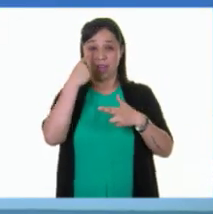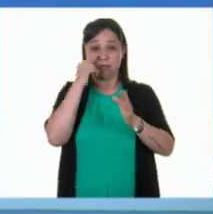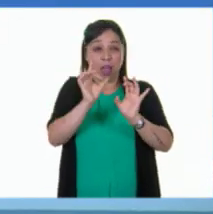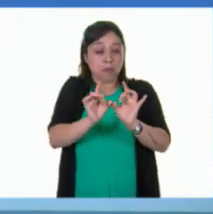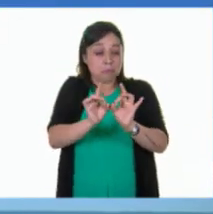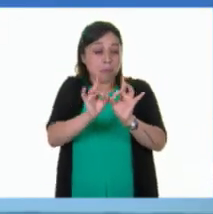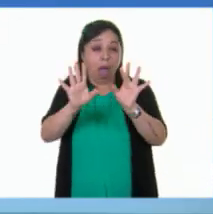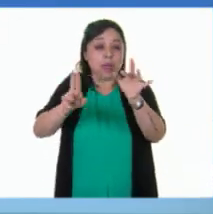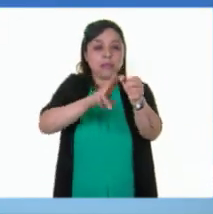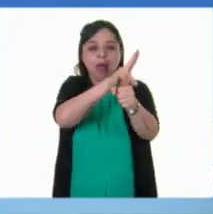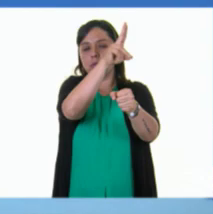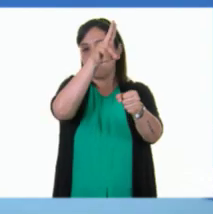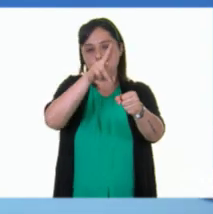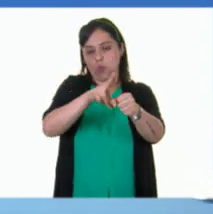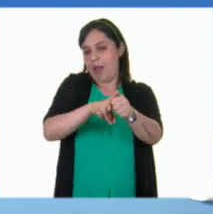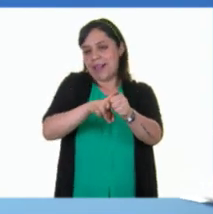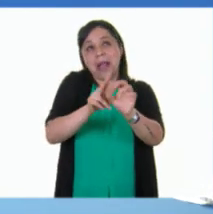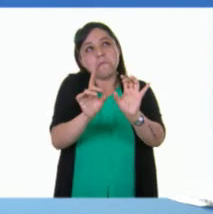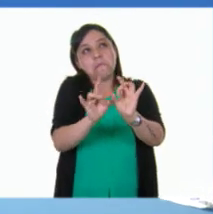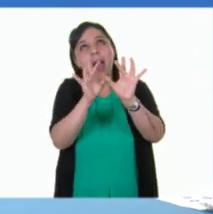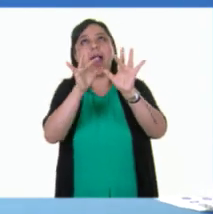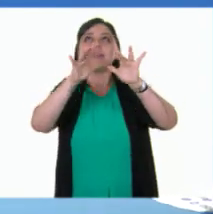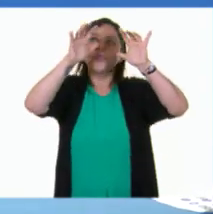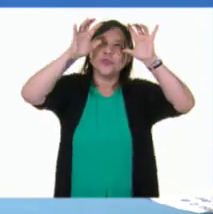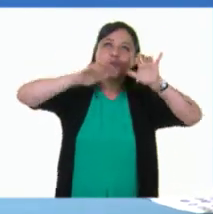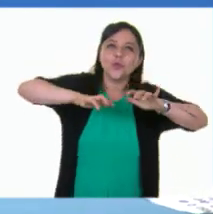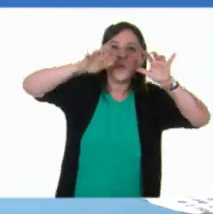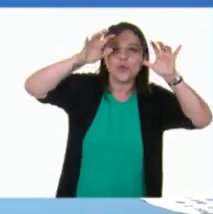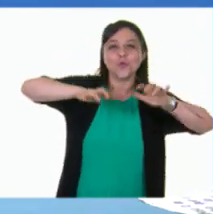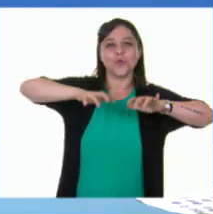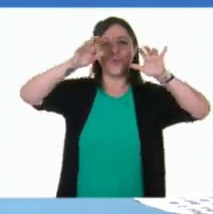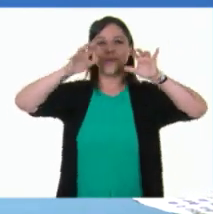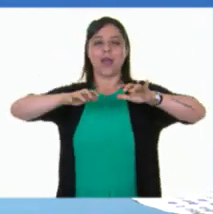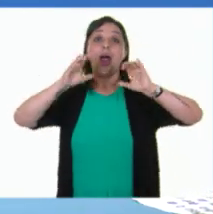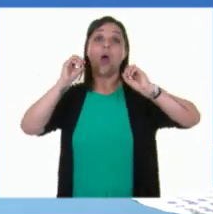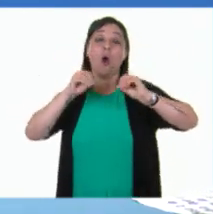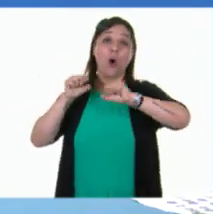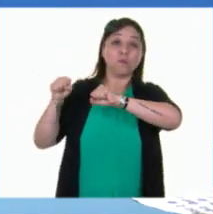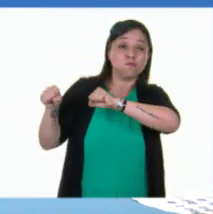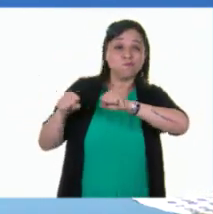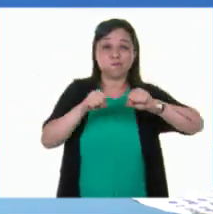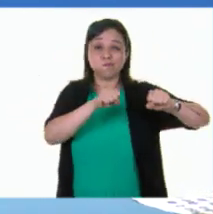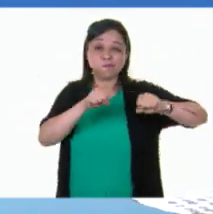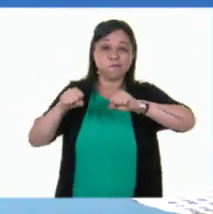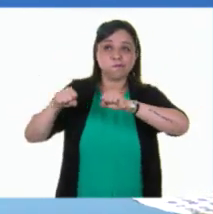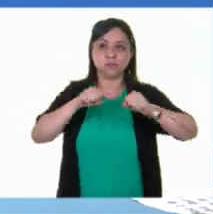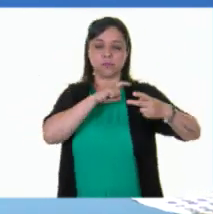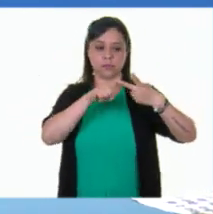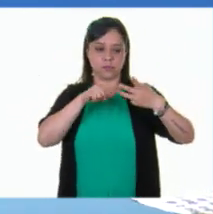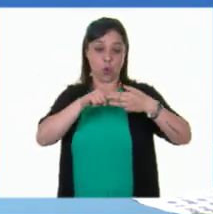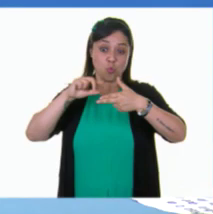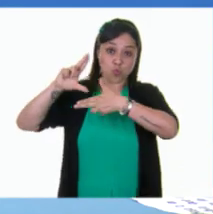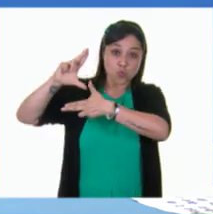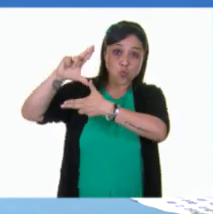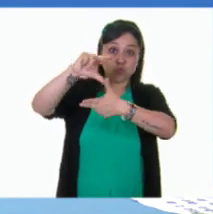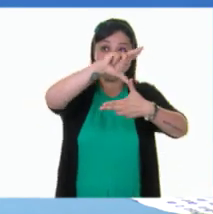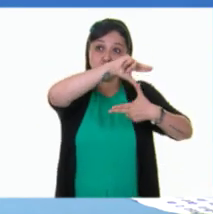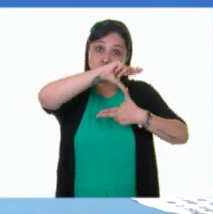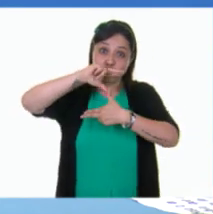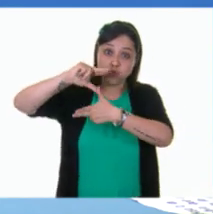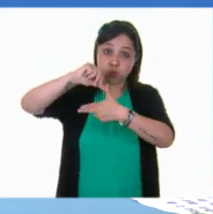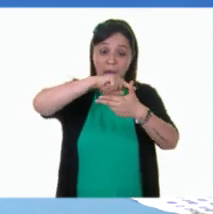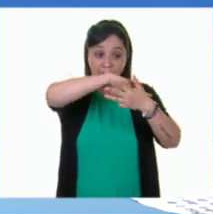naturales como la lluvia o como los terremotos y los huracanes se convierten